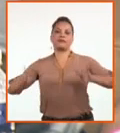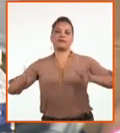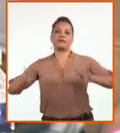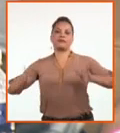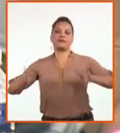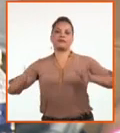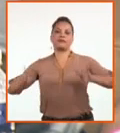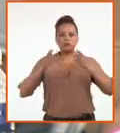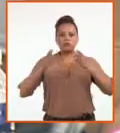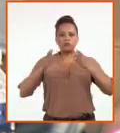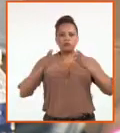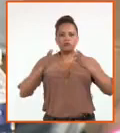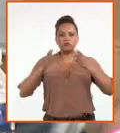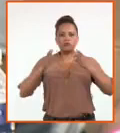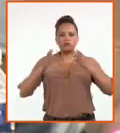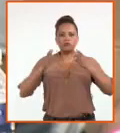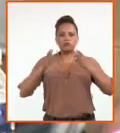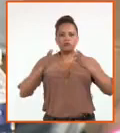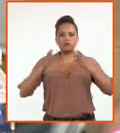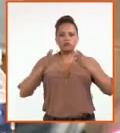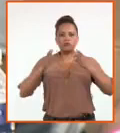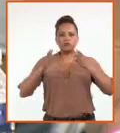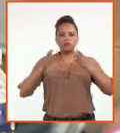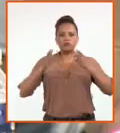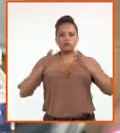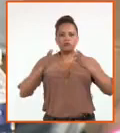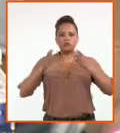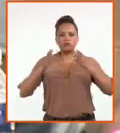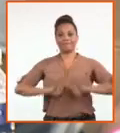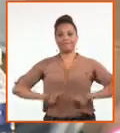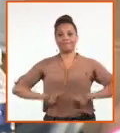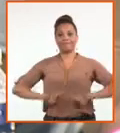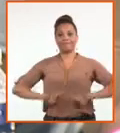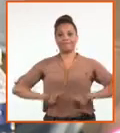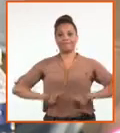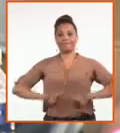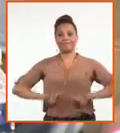esa gestión del sistema de conocimientos universitarios llegue